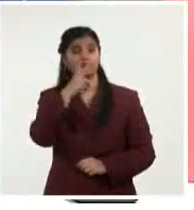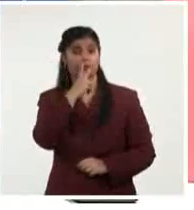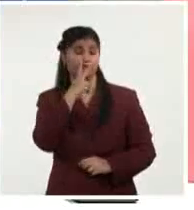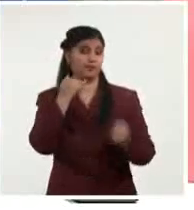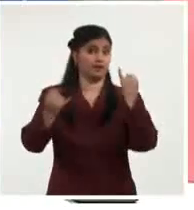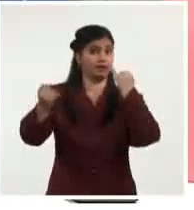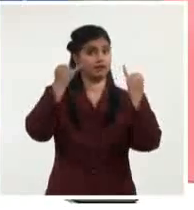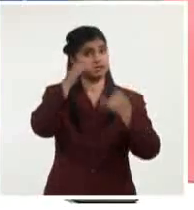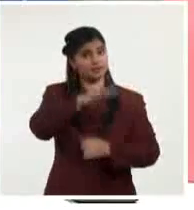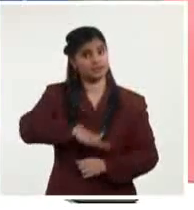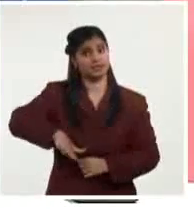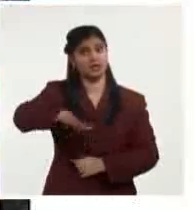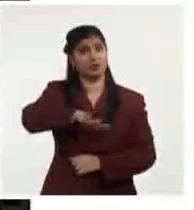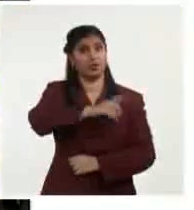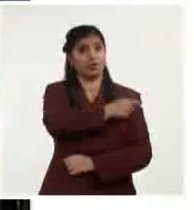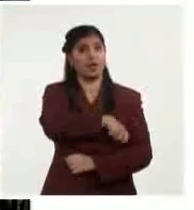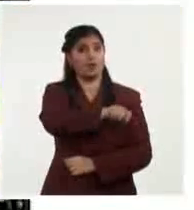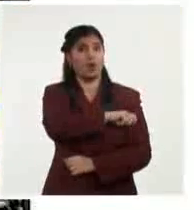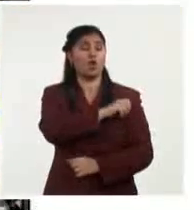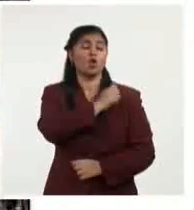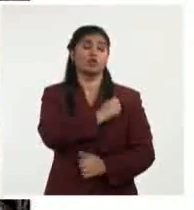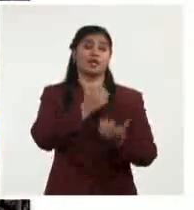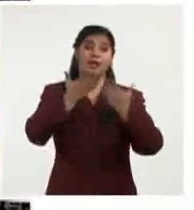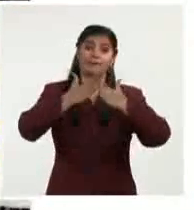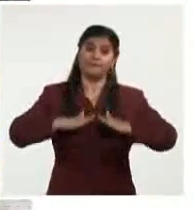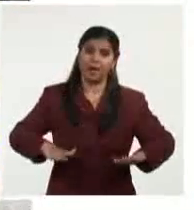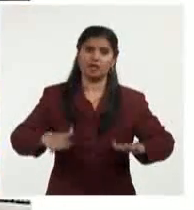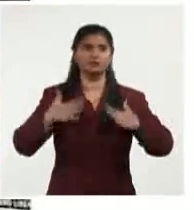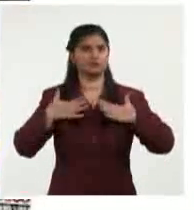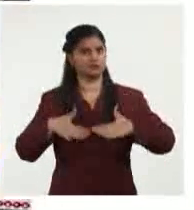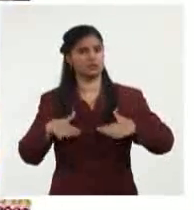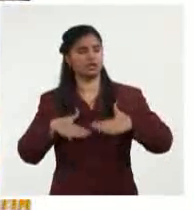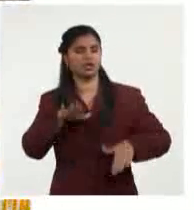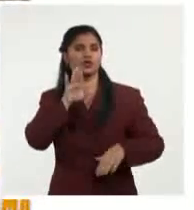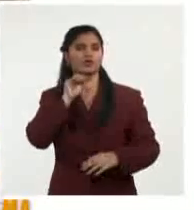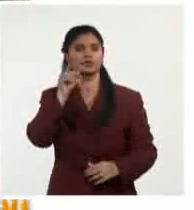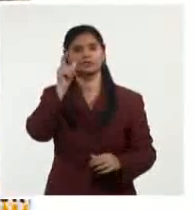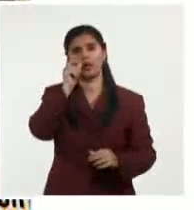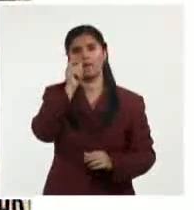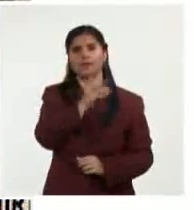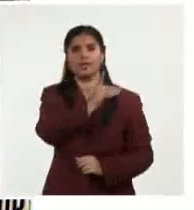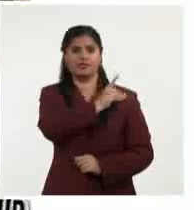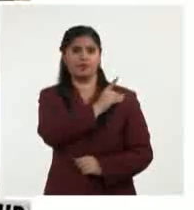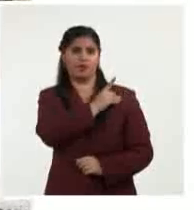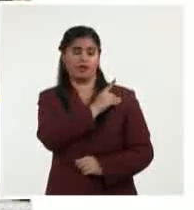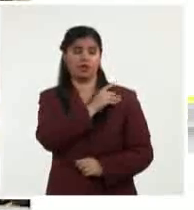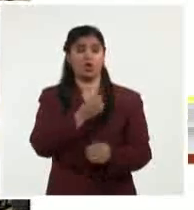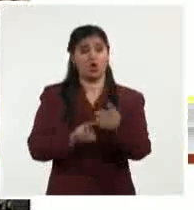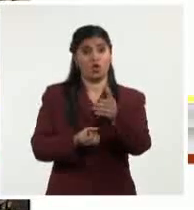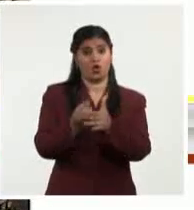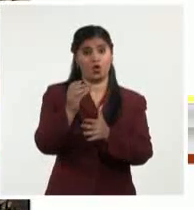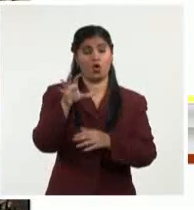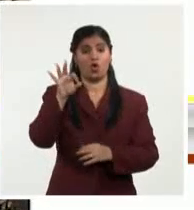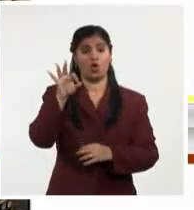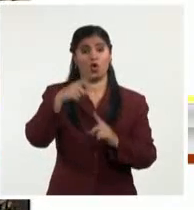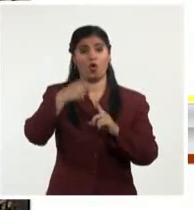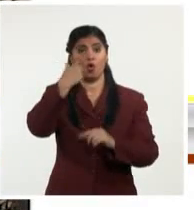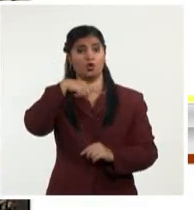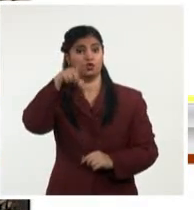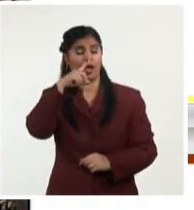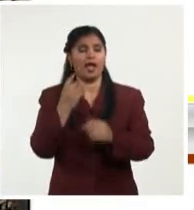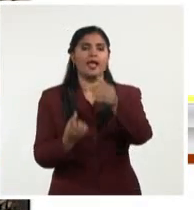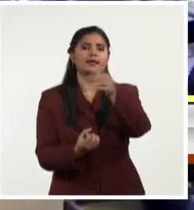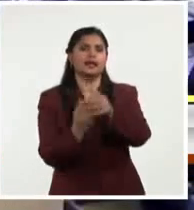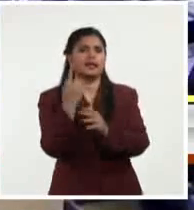ciudadanos, quienes anhelan la paz. Así lo dijo el político europeo, quien afirmó además que la OTAN fue creada por Washington para mantener a los